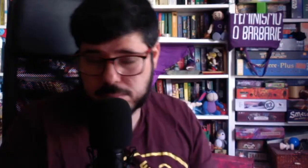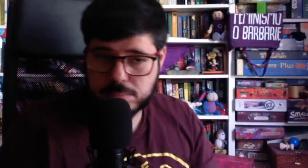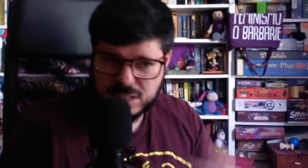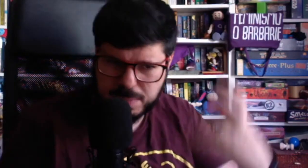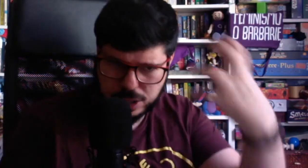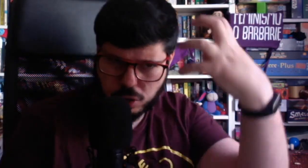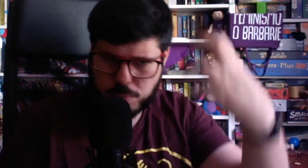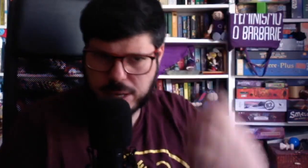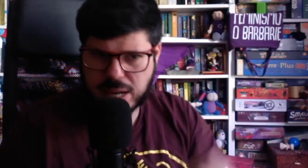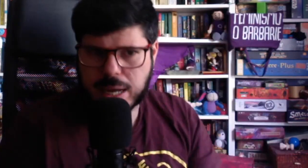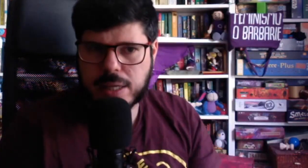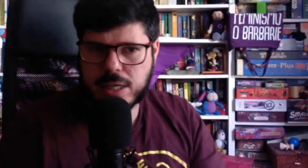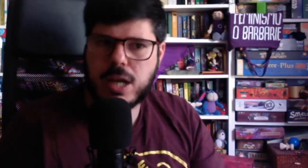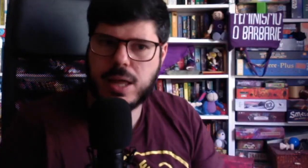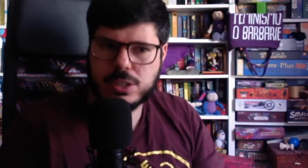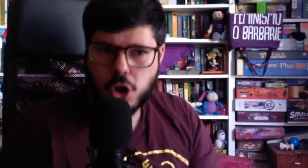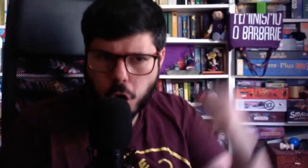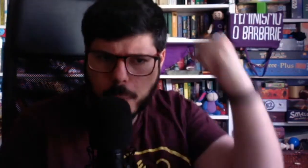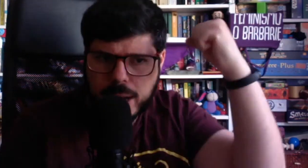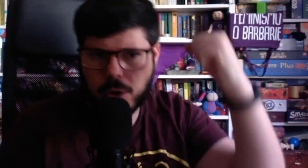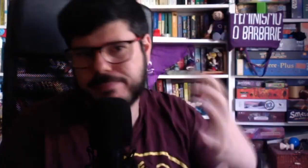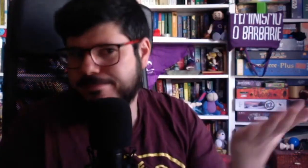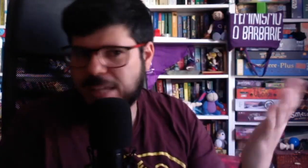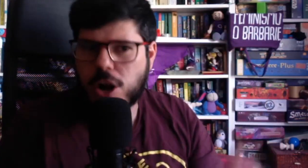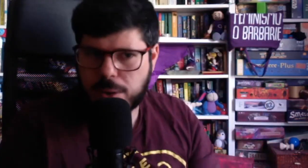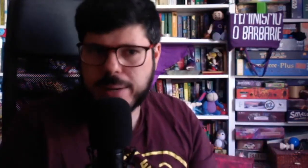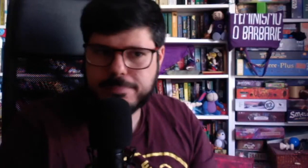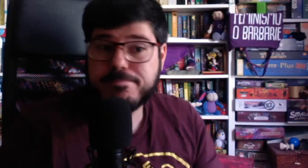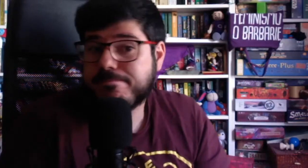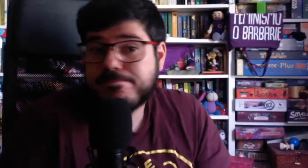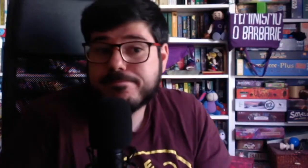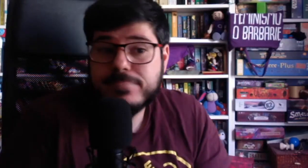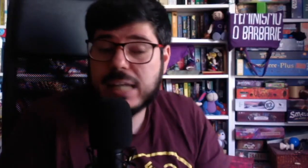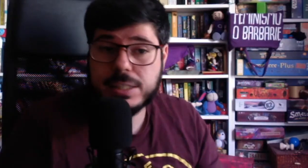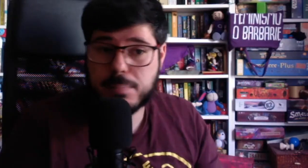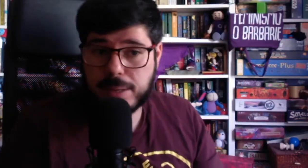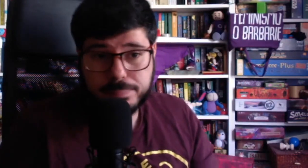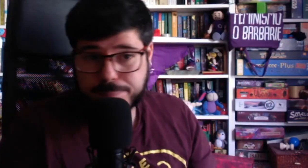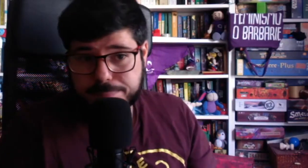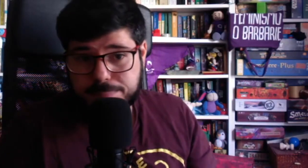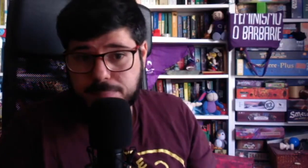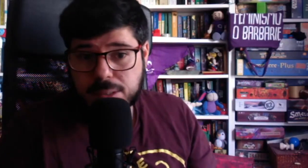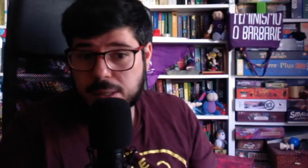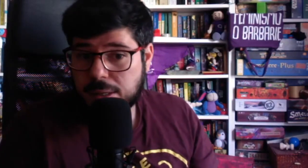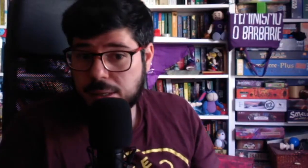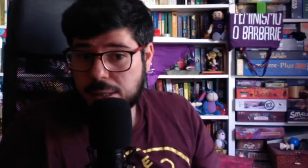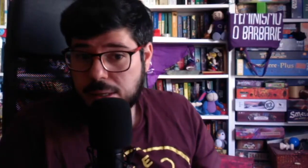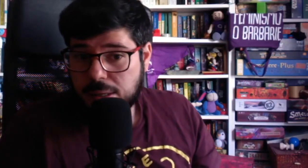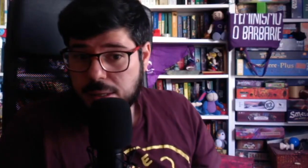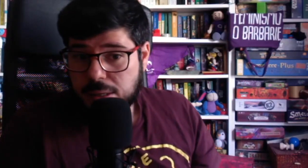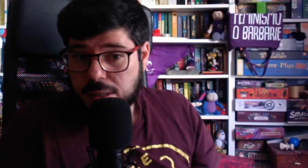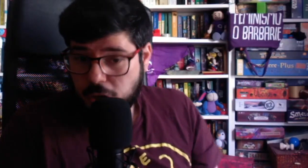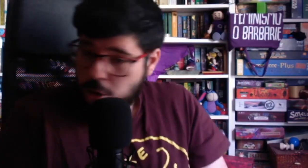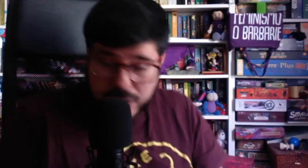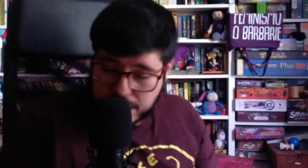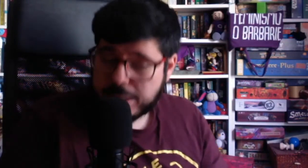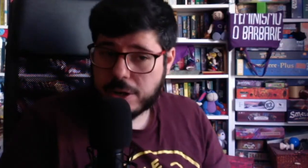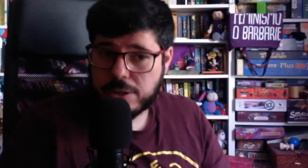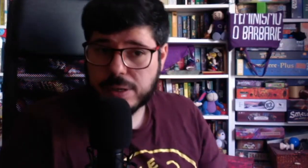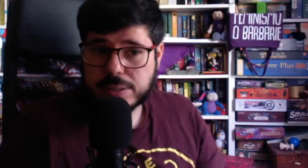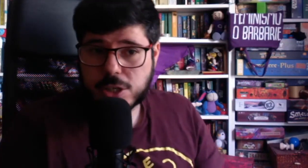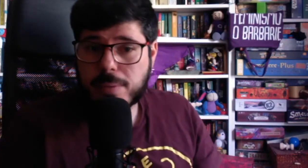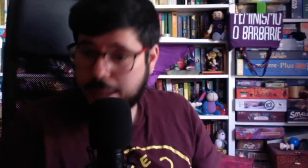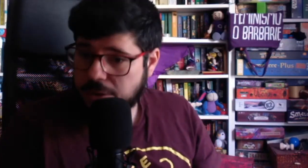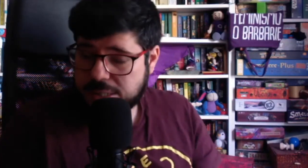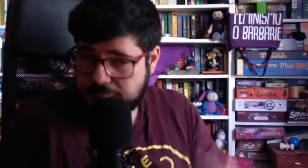súper espacio súper radical de izquierdas obrero Enhorabuena y así es simple no y lo voy a decir